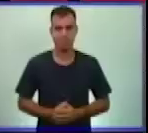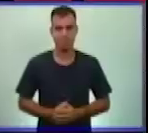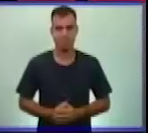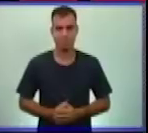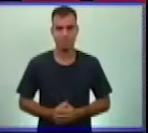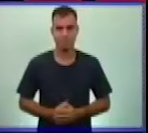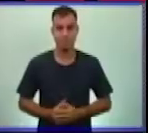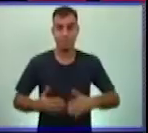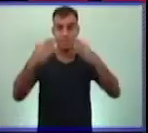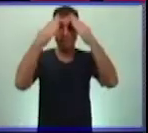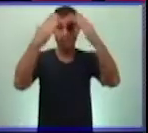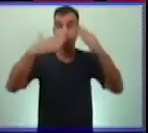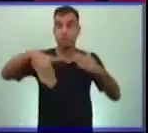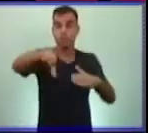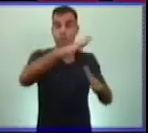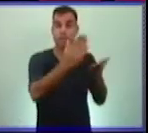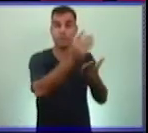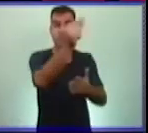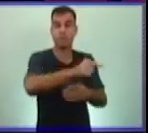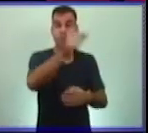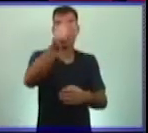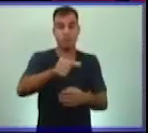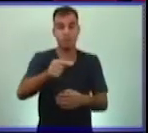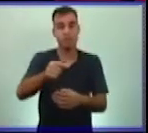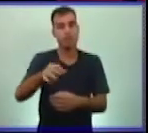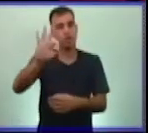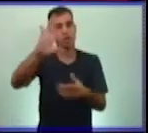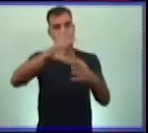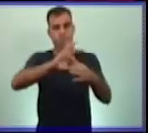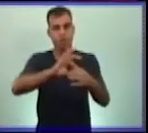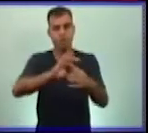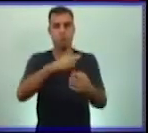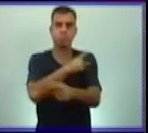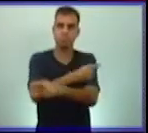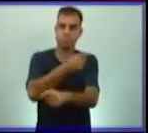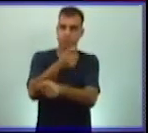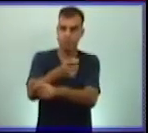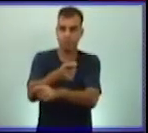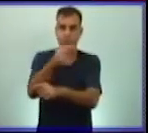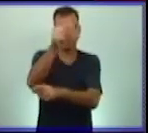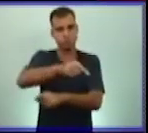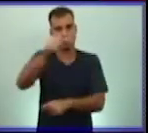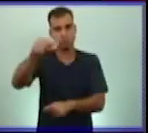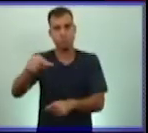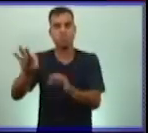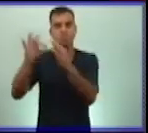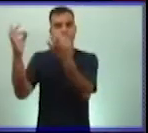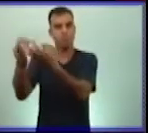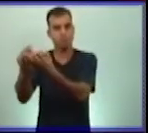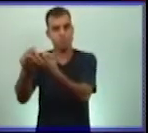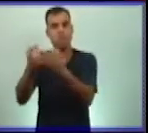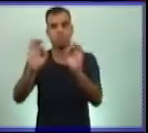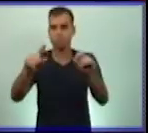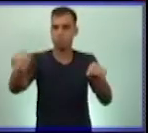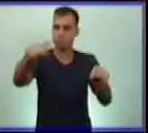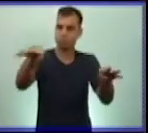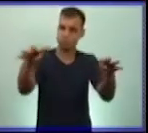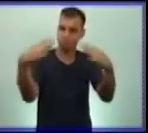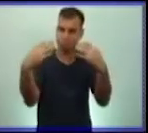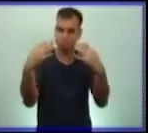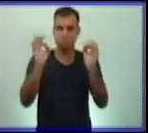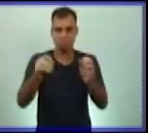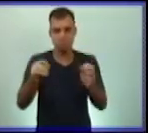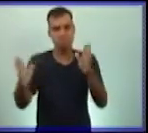Un saludo para todos los estudiantes de octavo grado, para sus profesores y para los familiares que los acompañan en esta etapa